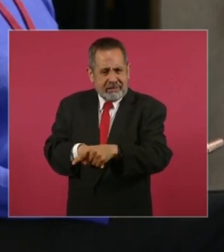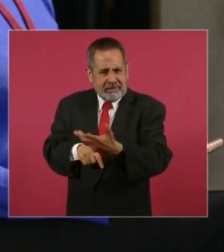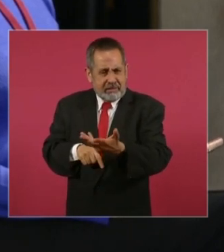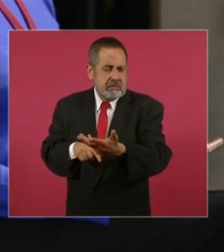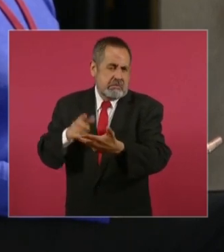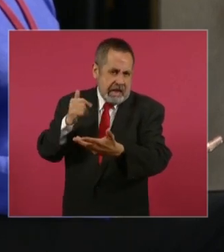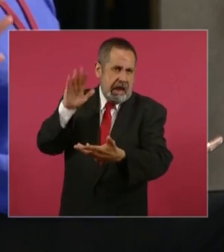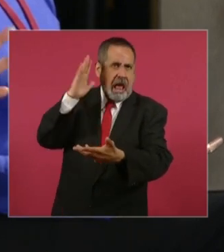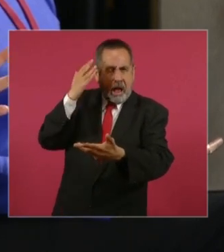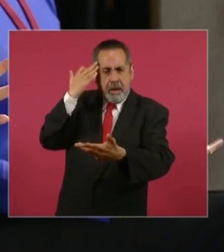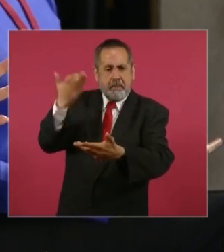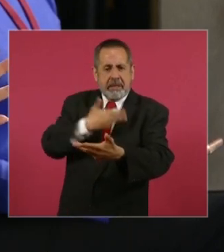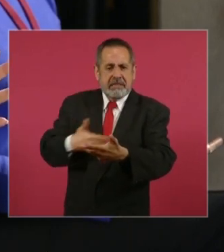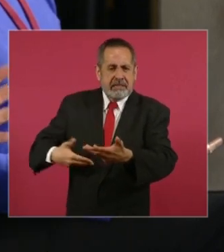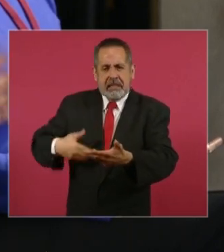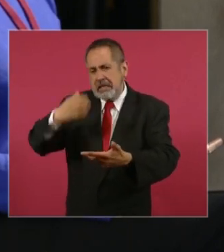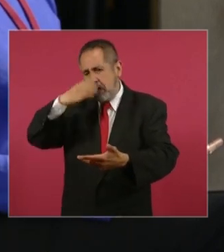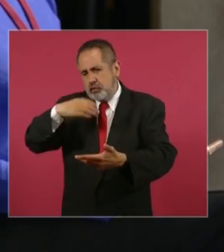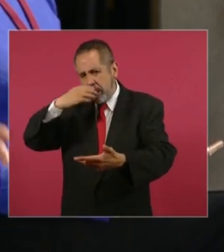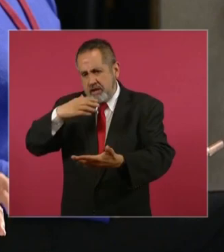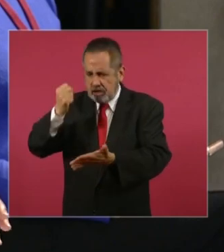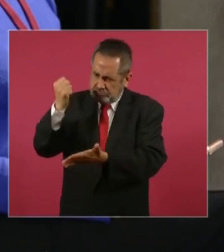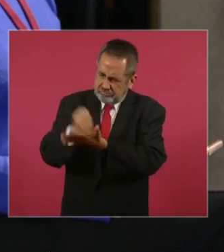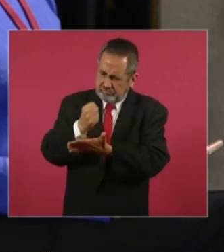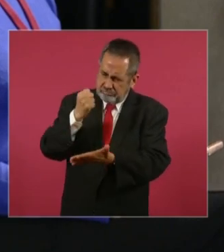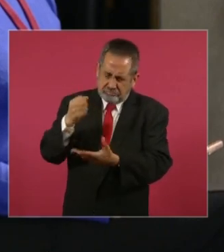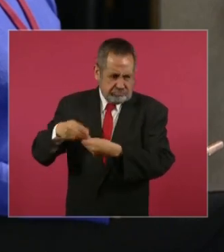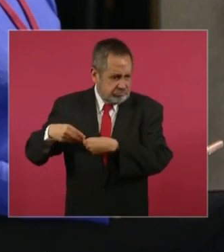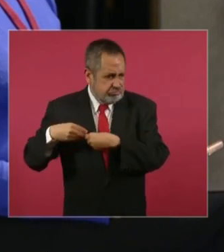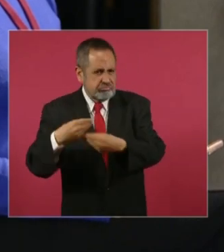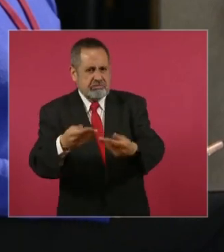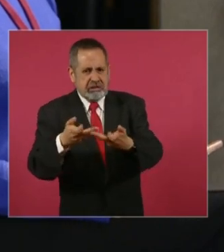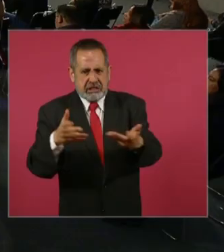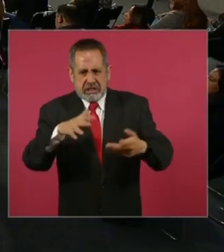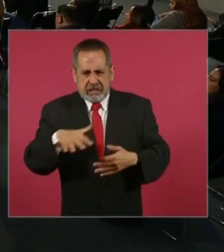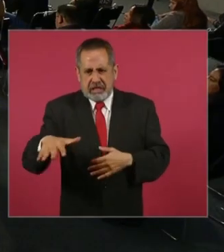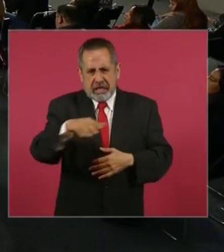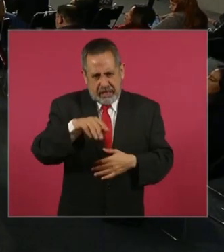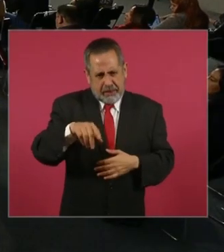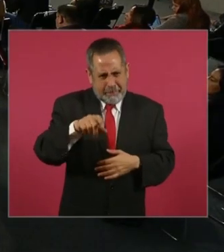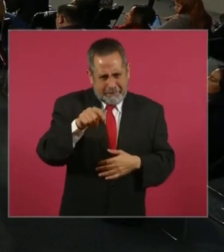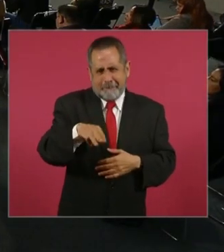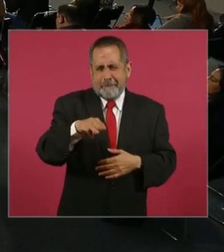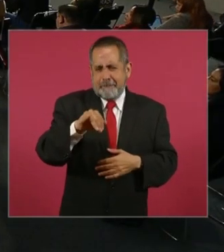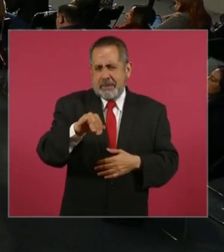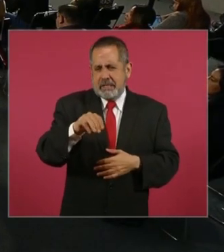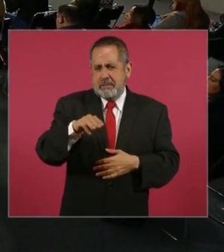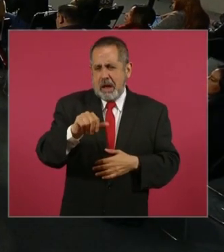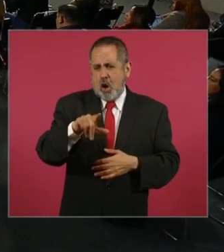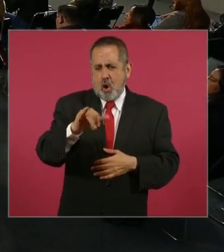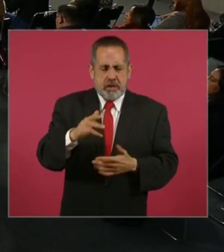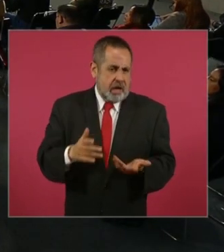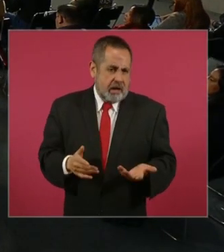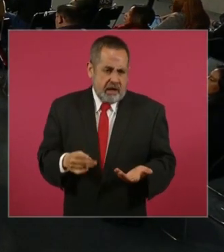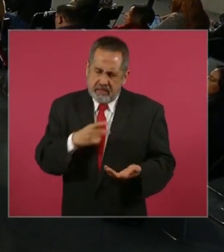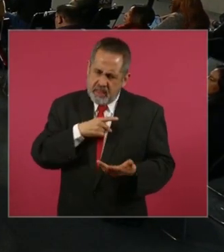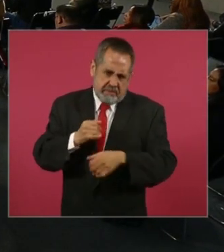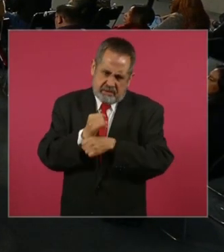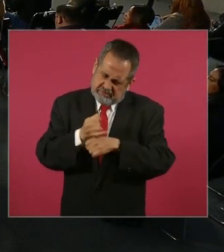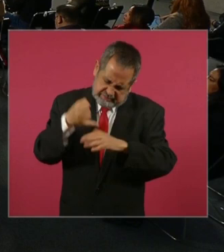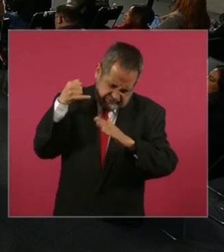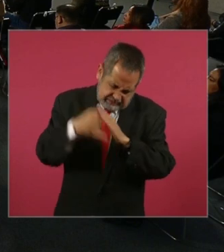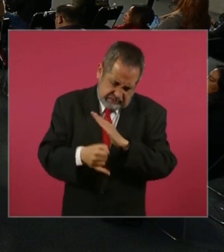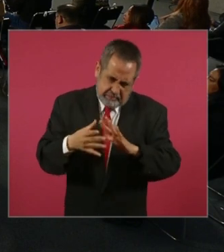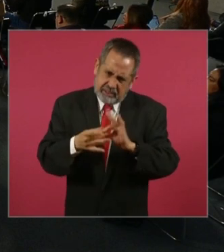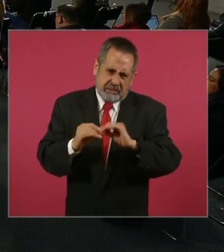en ese entonces presidente Lázaro Cárdenas, para dotar de tierras a la gente de Mismaloya. Entonces yo creo que sí se tienen que ir a la raíz.